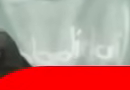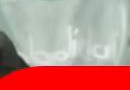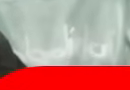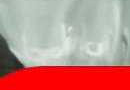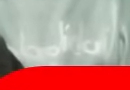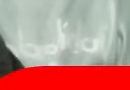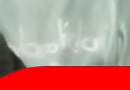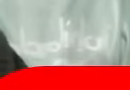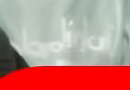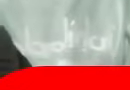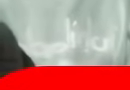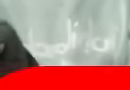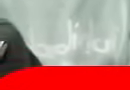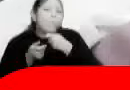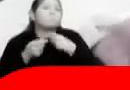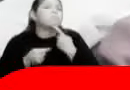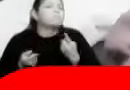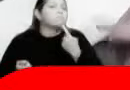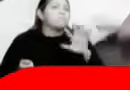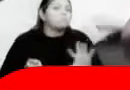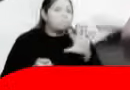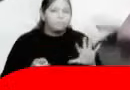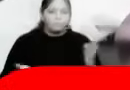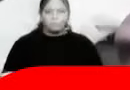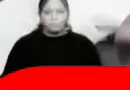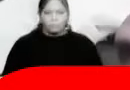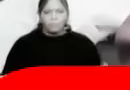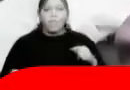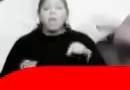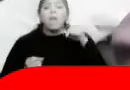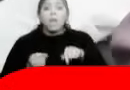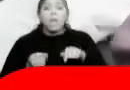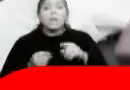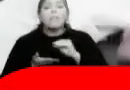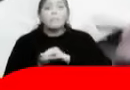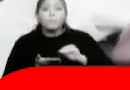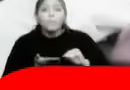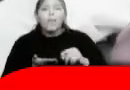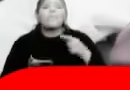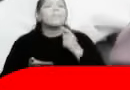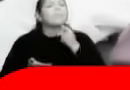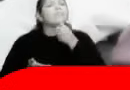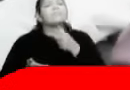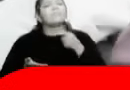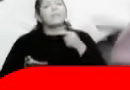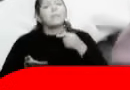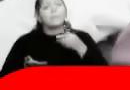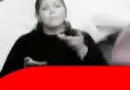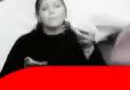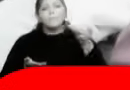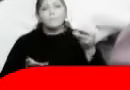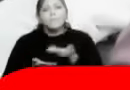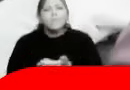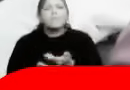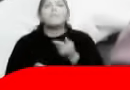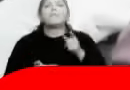oposición? No, en realidad no nos sentimos acompañados por la oposición y a veces por los propios también. La realidad